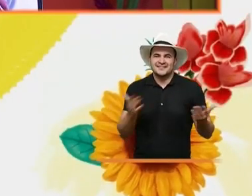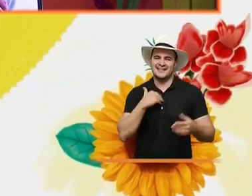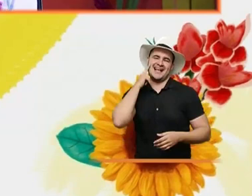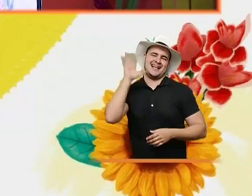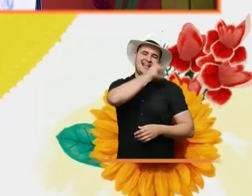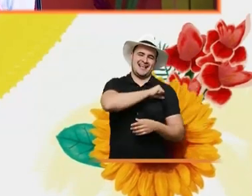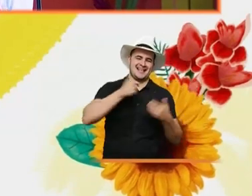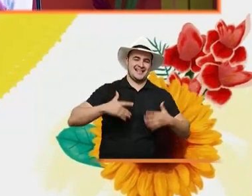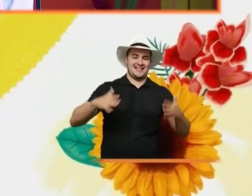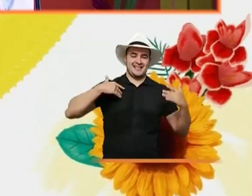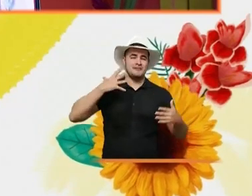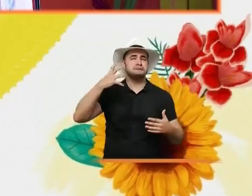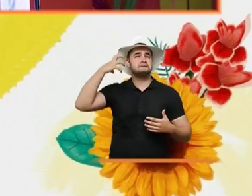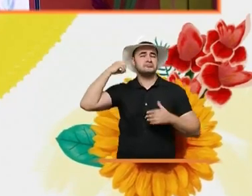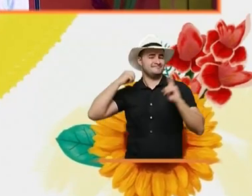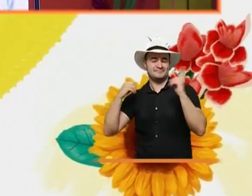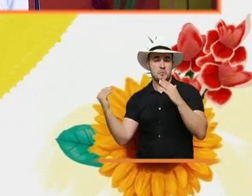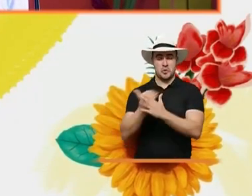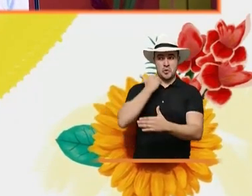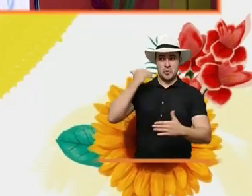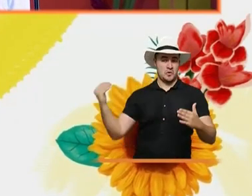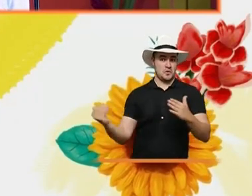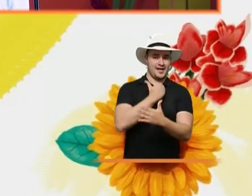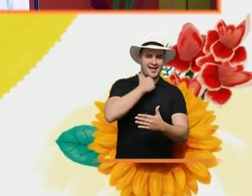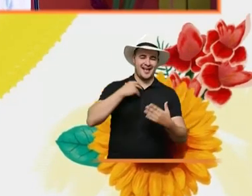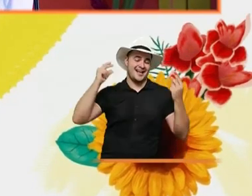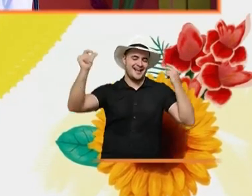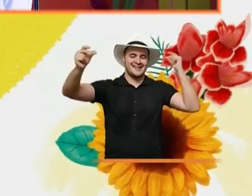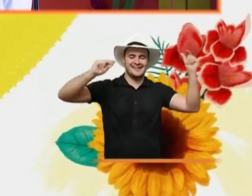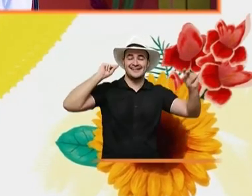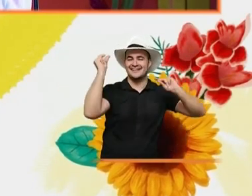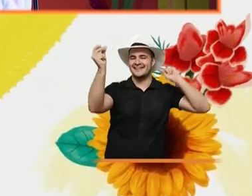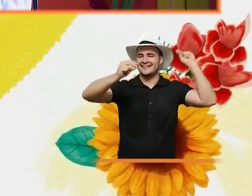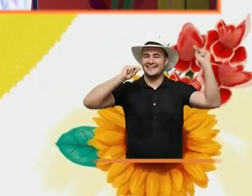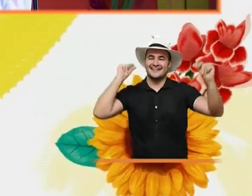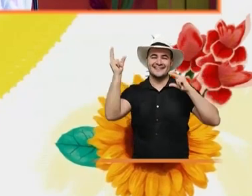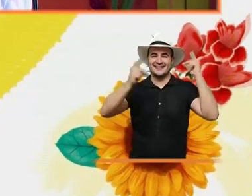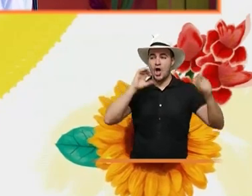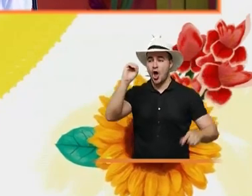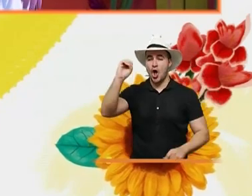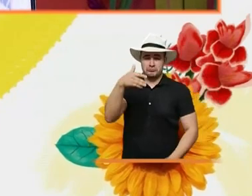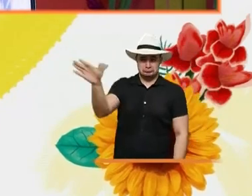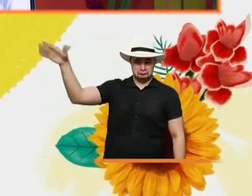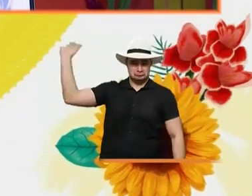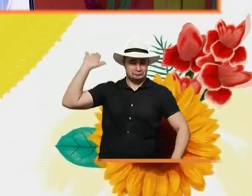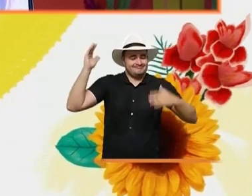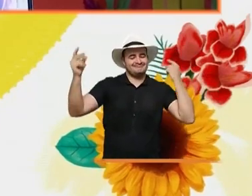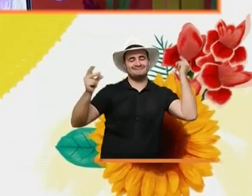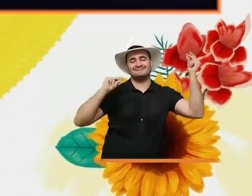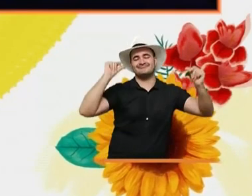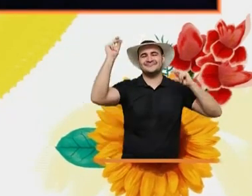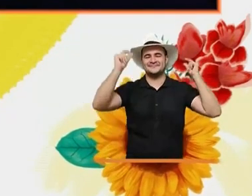última porque no puede rumbear sin un poco que la almohada